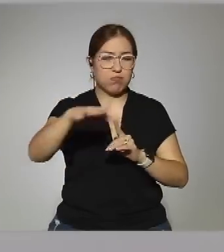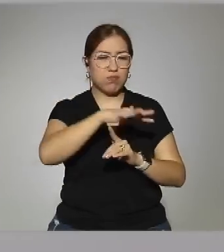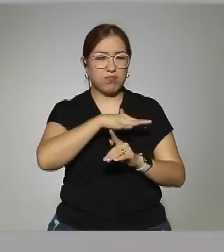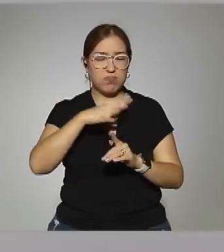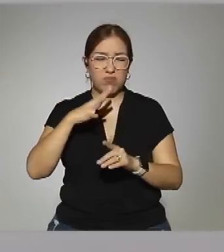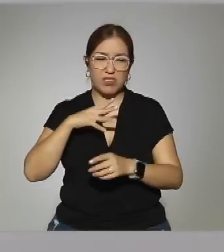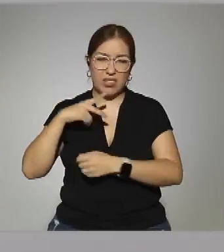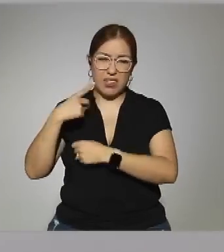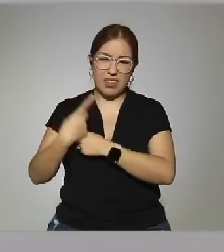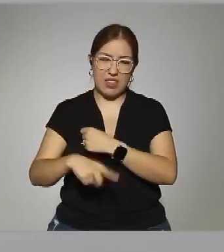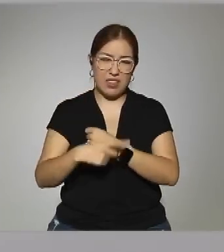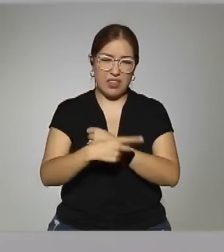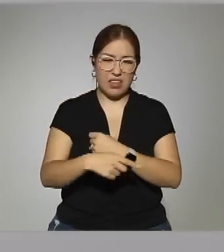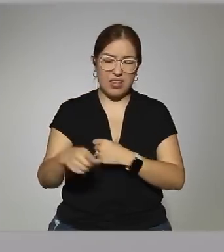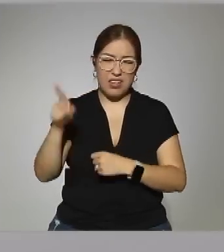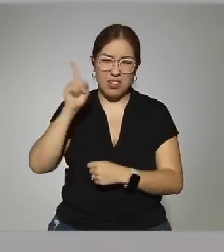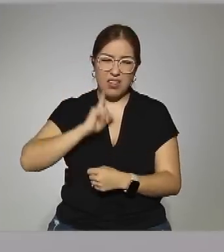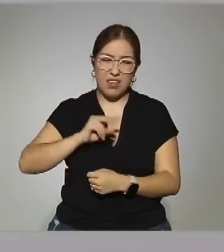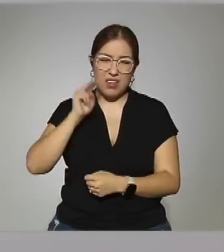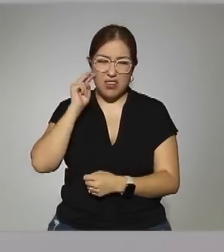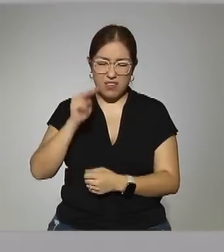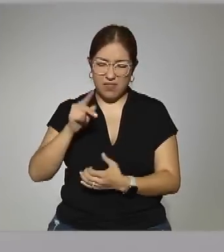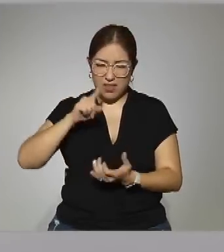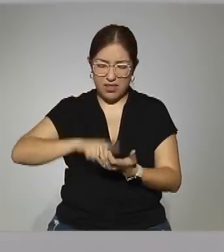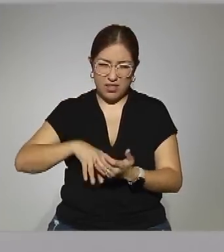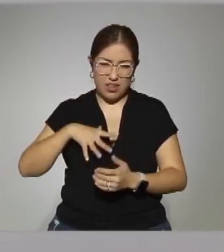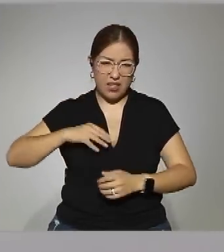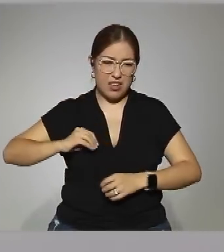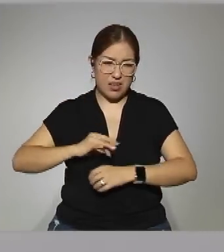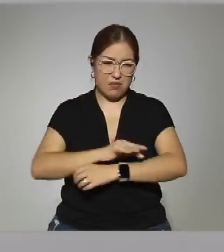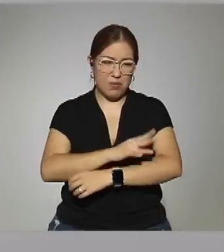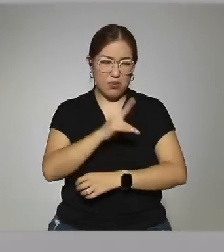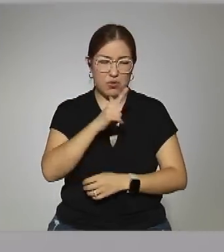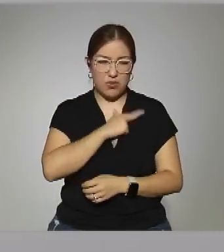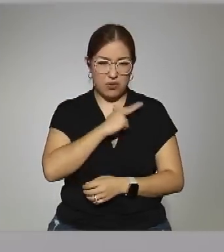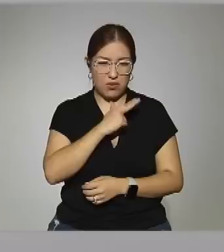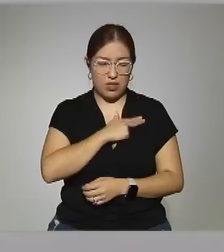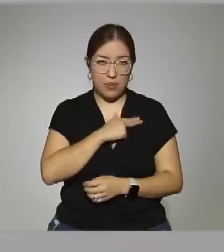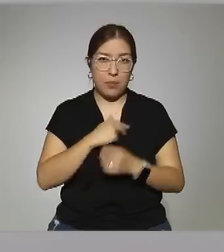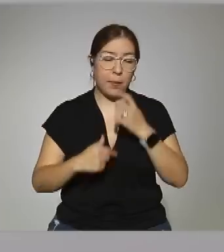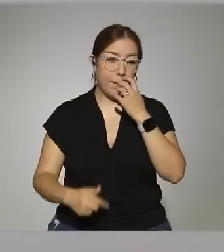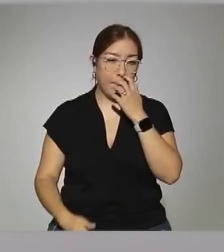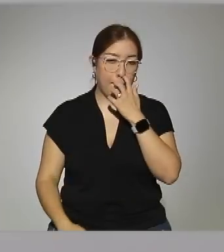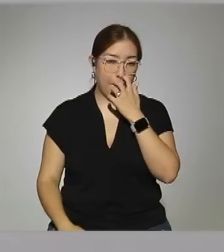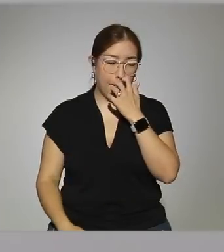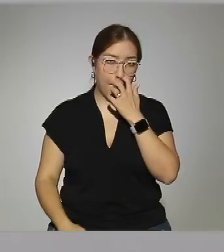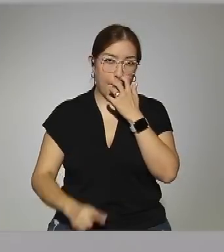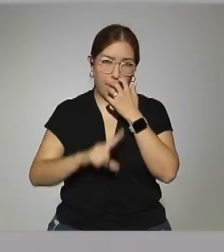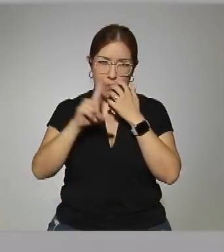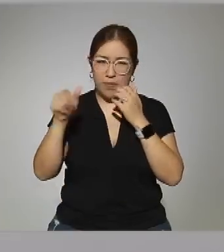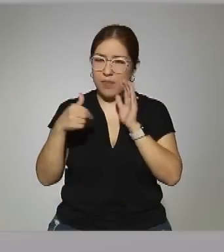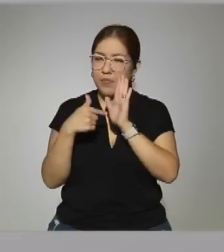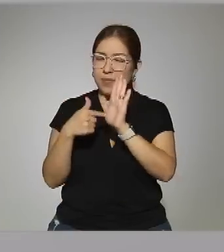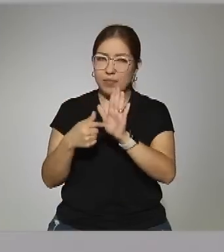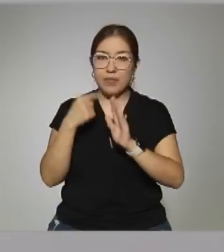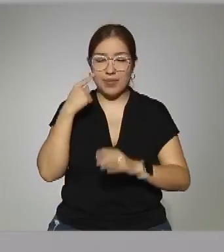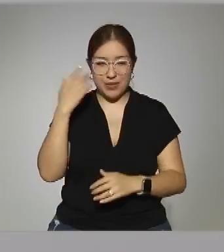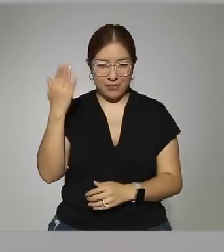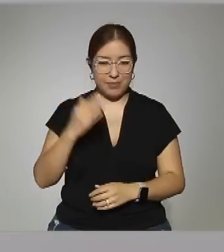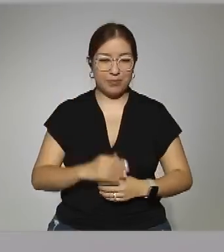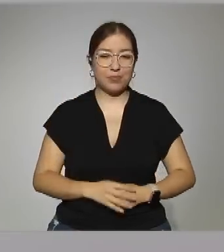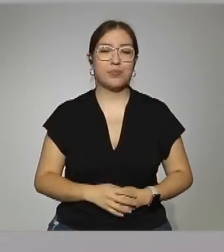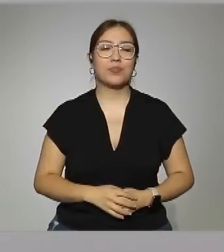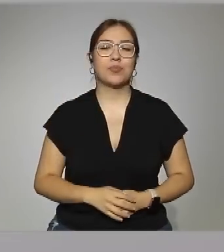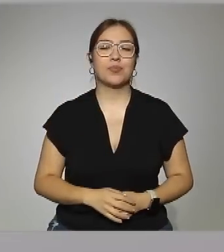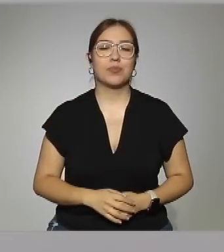que eso sí es parte de una herida emocional y cómo pues lo fue vislumbrando. Me encantaría que la escucháramos y regresáramos al